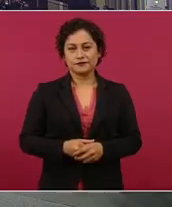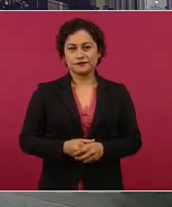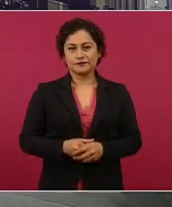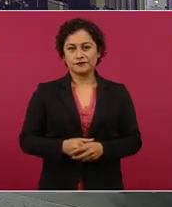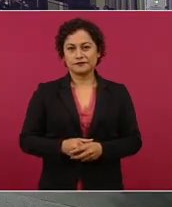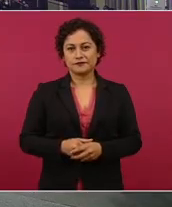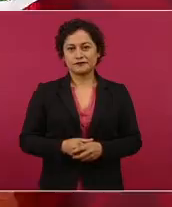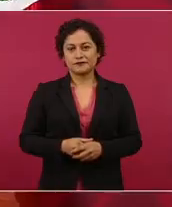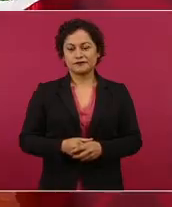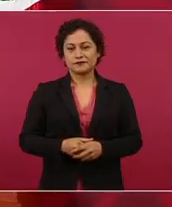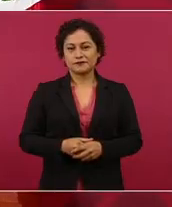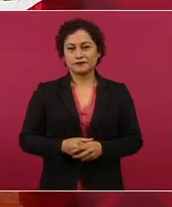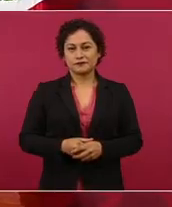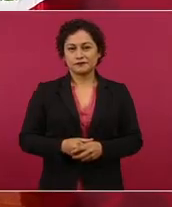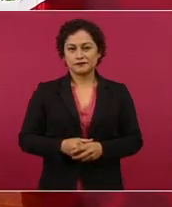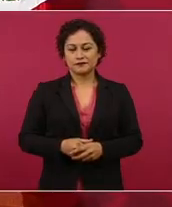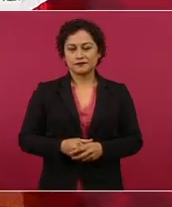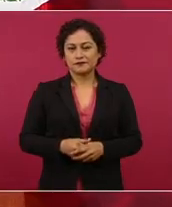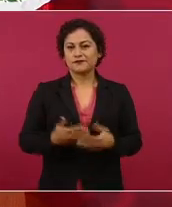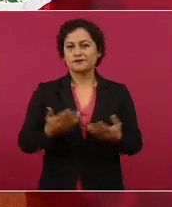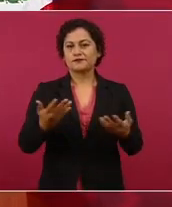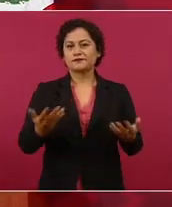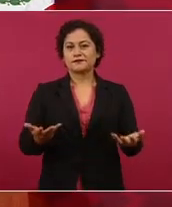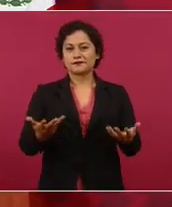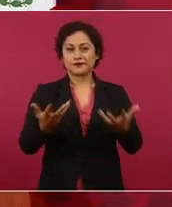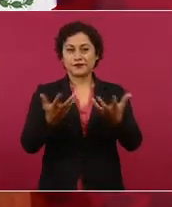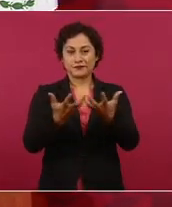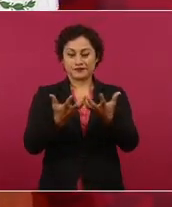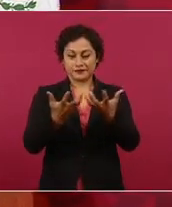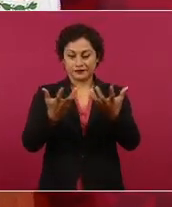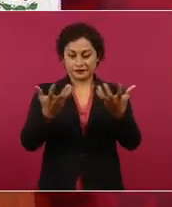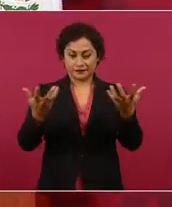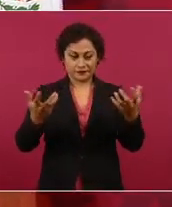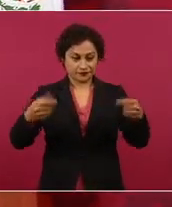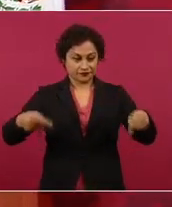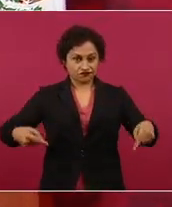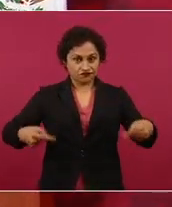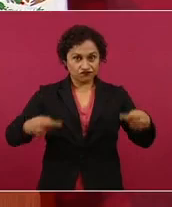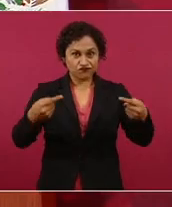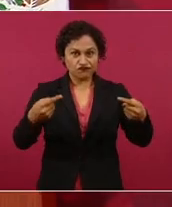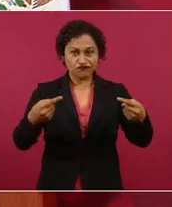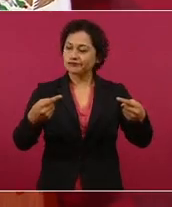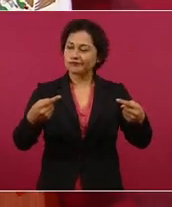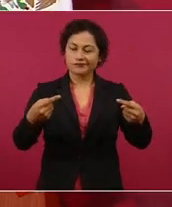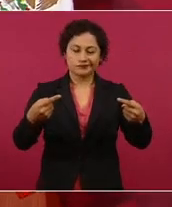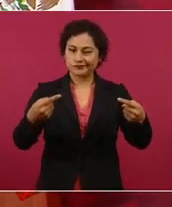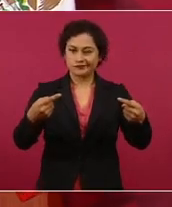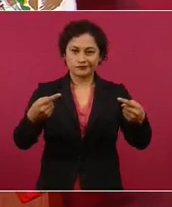Entonces, no es polarización, es politización.